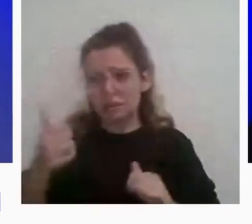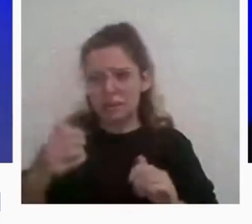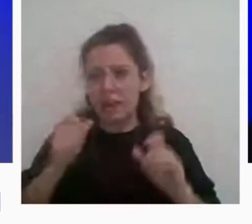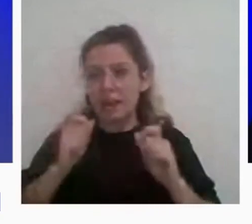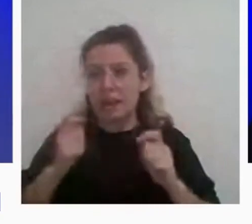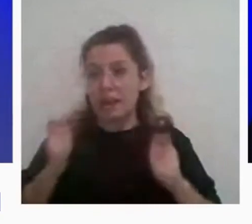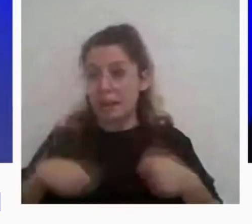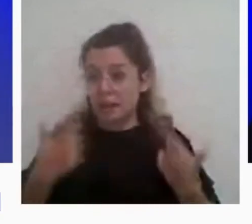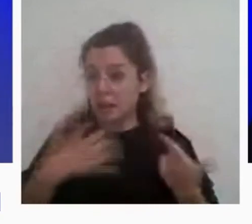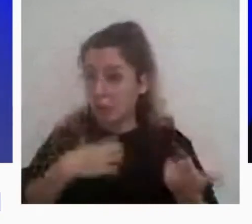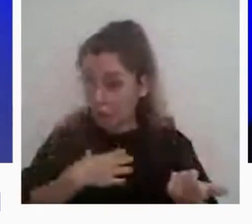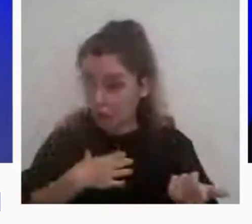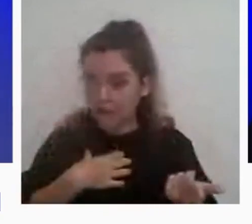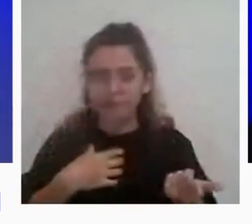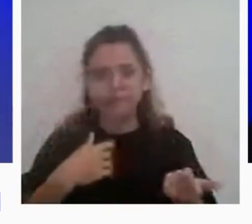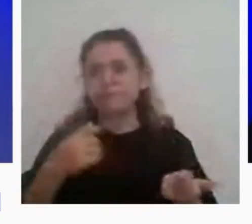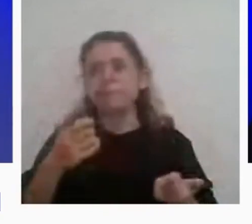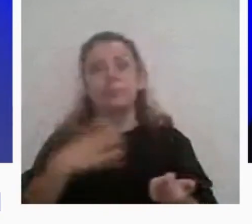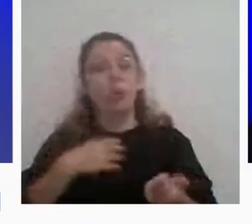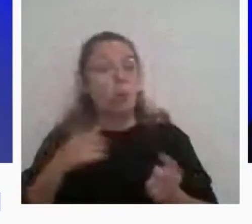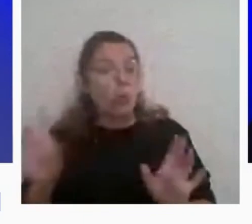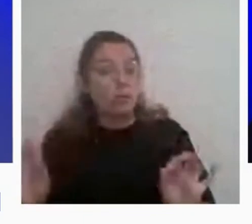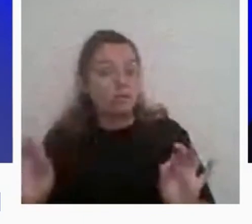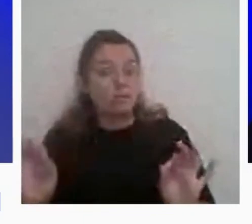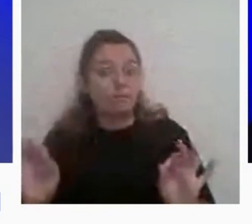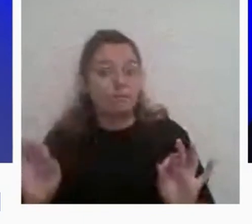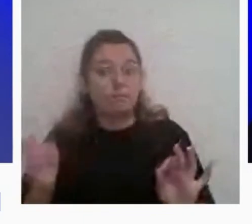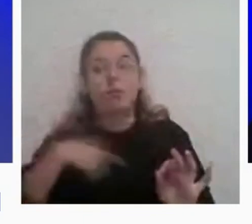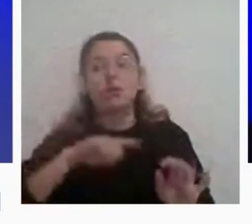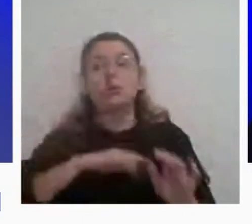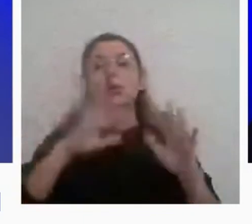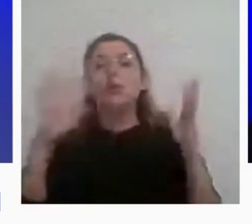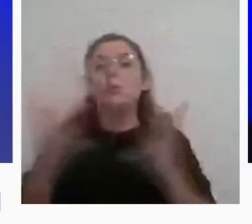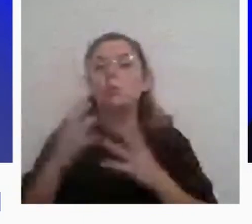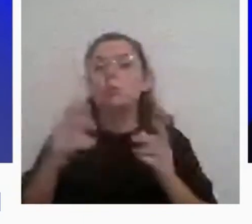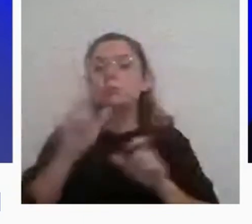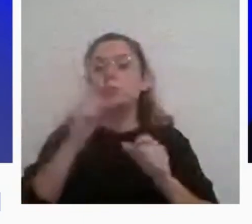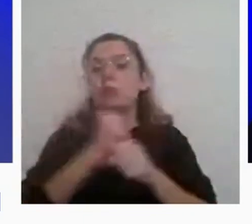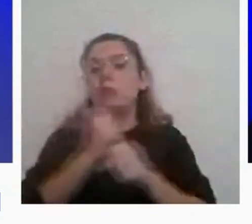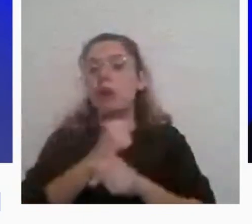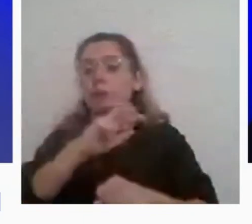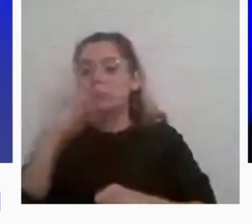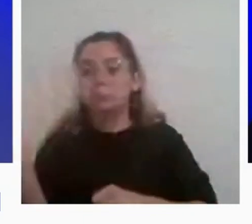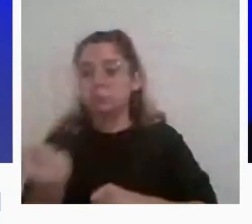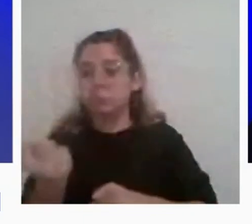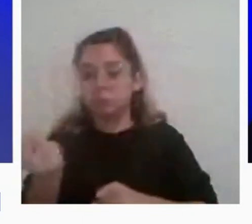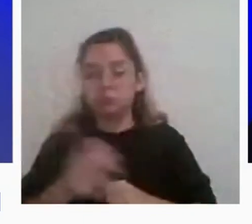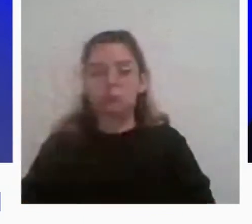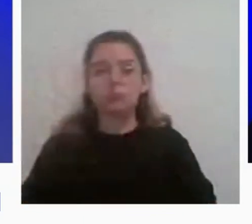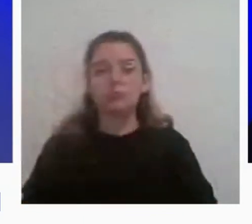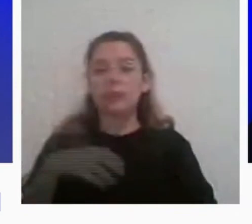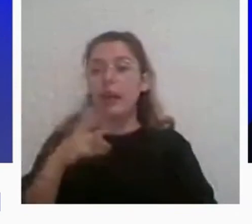Bueno, trabajamos con todos los proveedores a nivel mundial, tanto con Amadeus, con Expedia, Booking, Aerolíneas. Ya llevamos más de 2 años integrando proveedores.